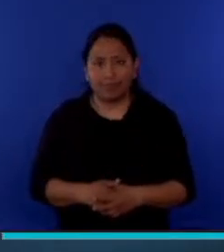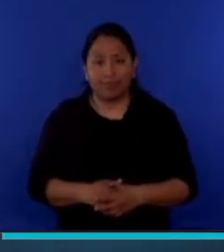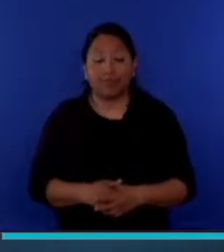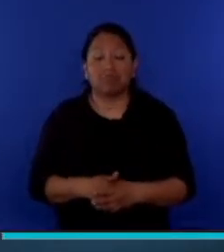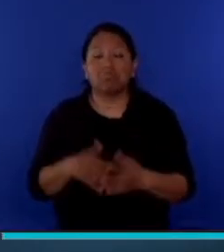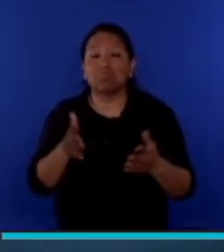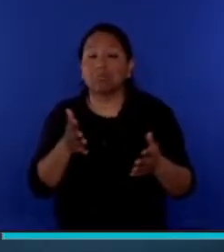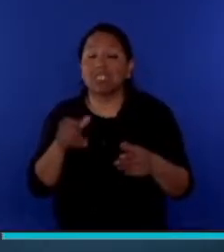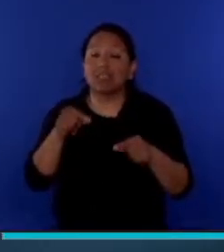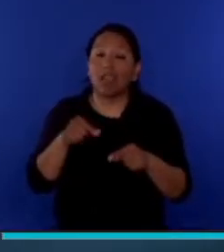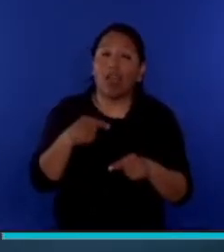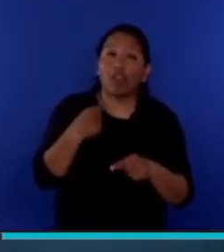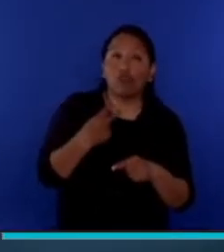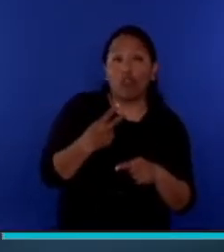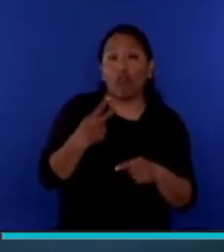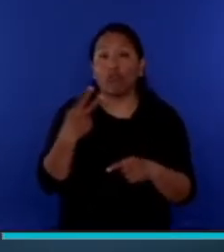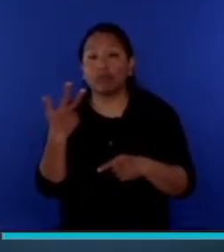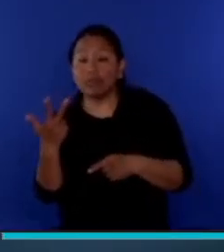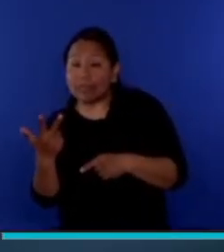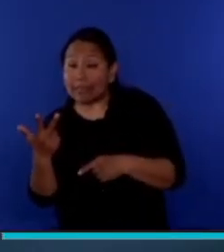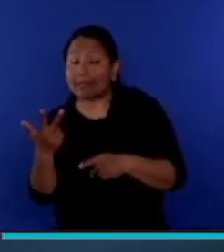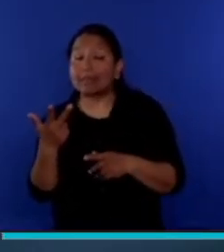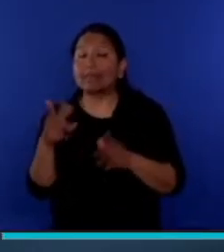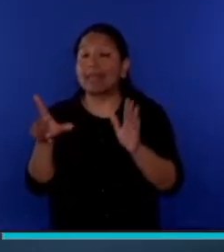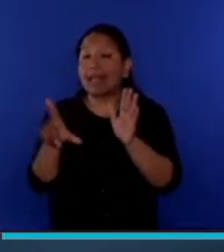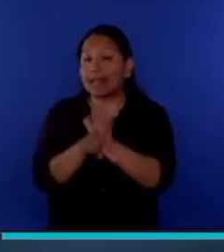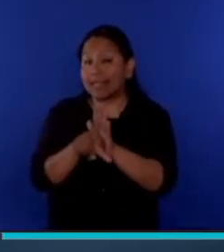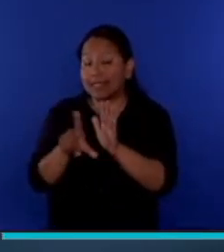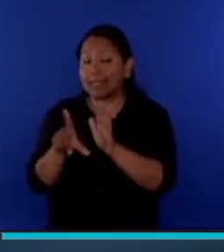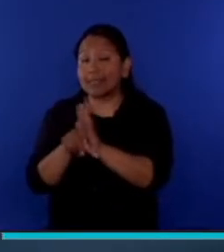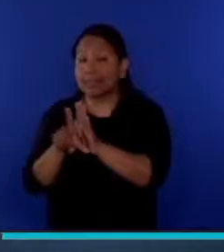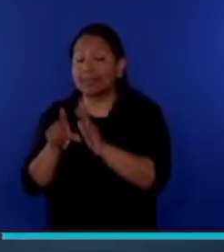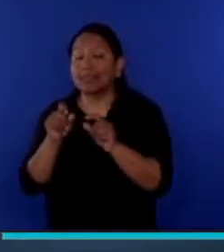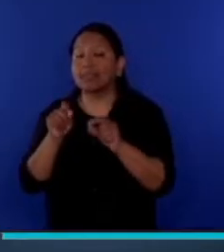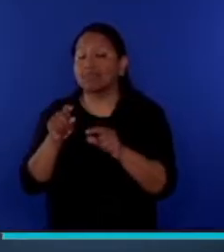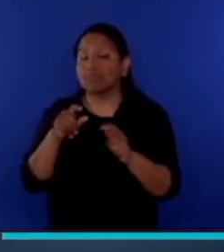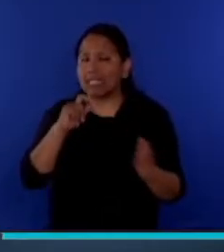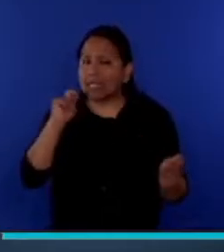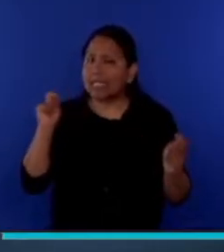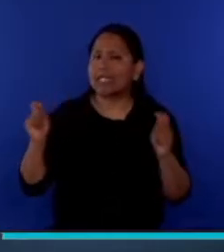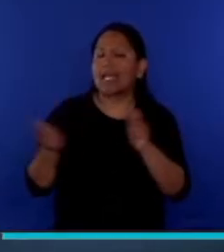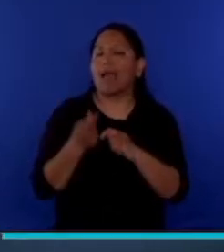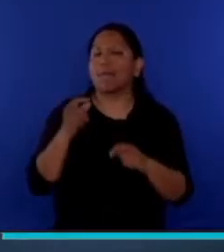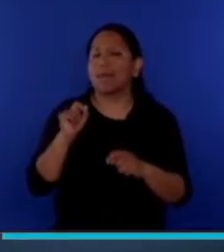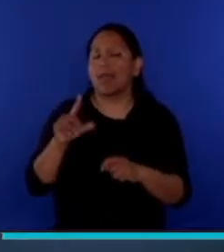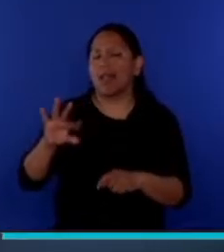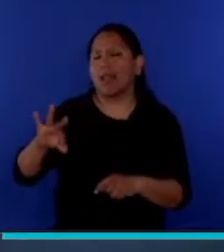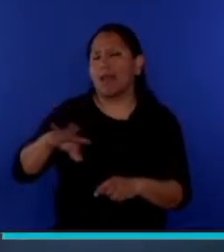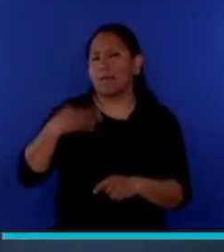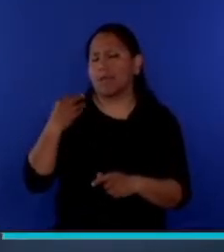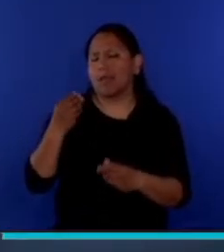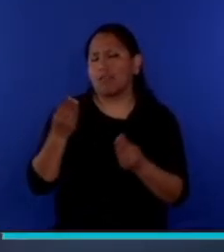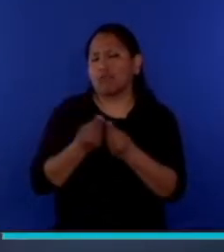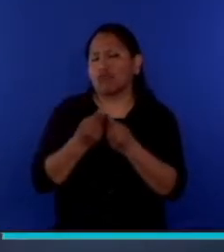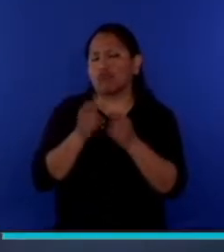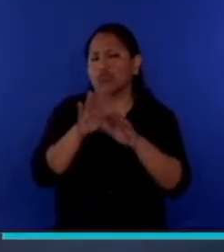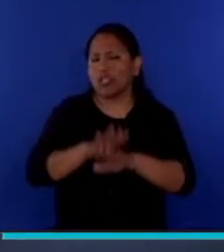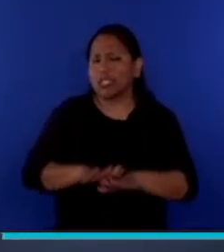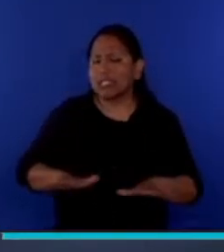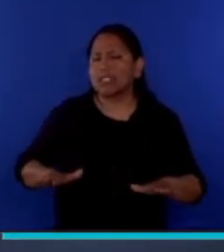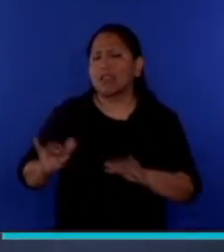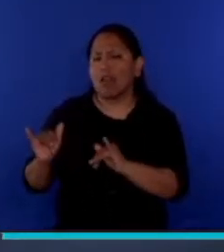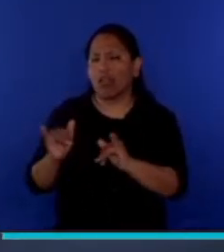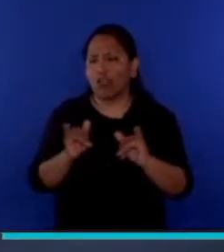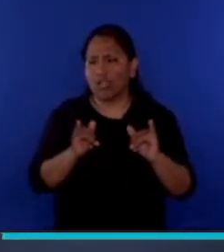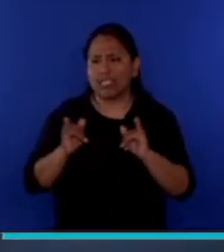menos dos, o las tres incluso, leyes que cambian totalmente la vida de un montón de niños y niñas y